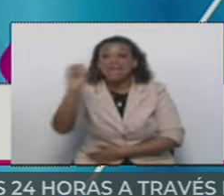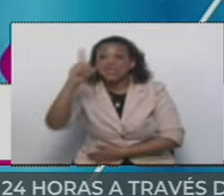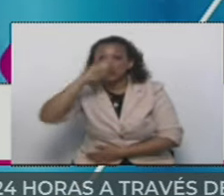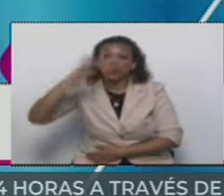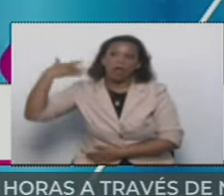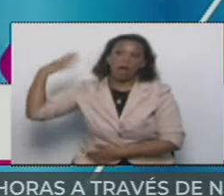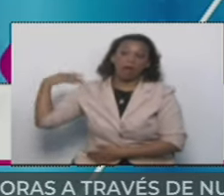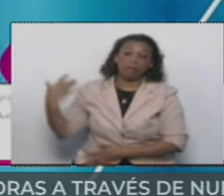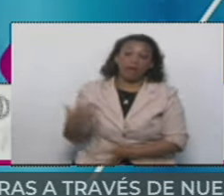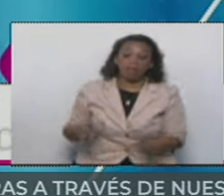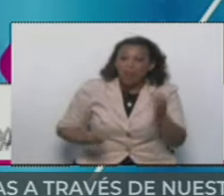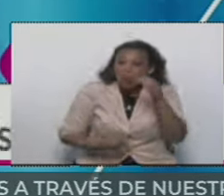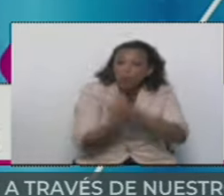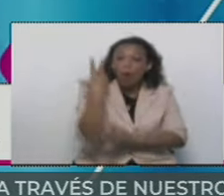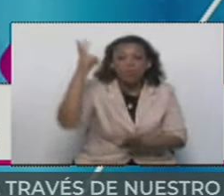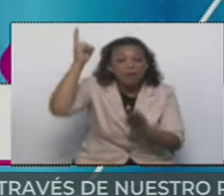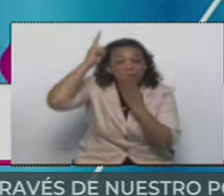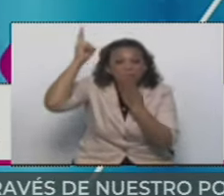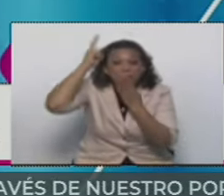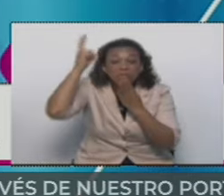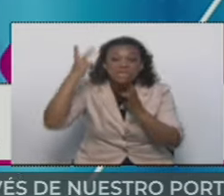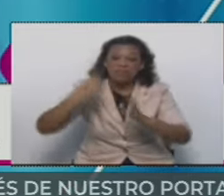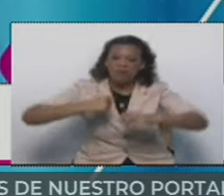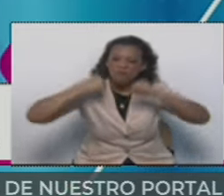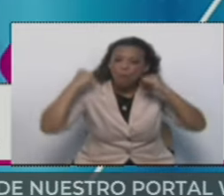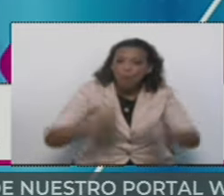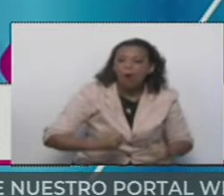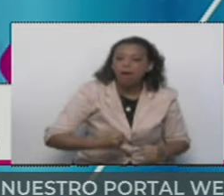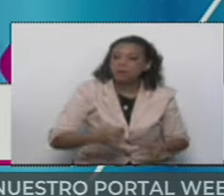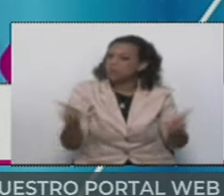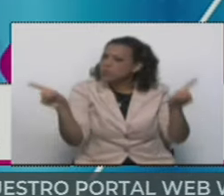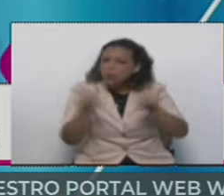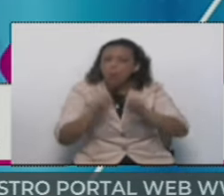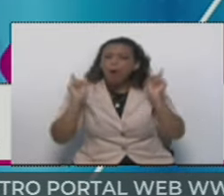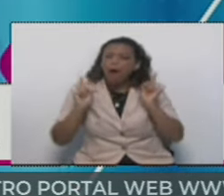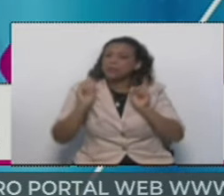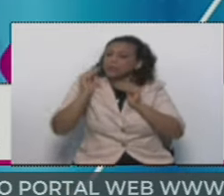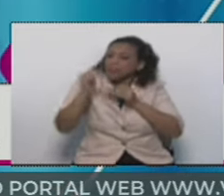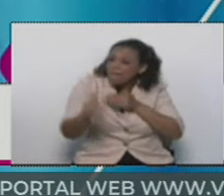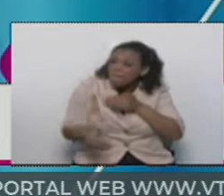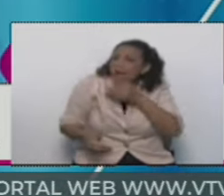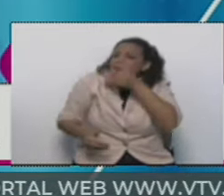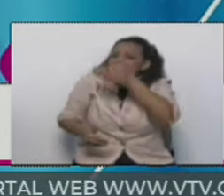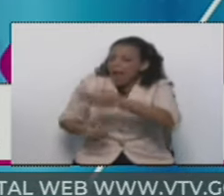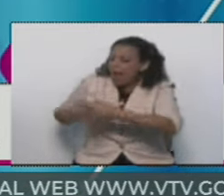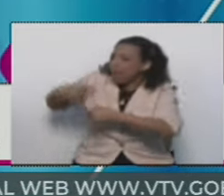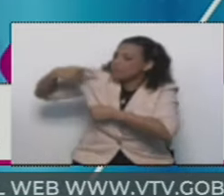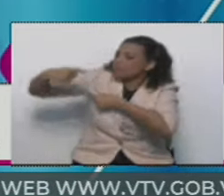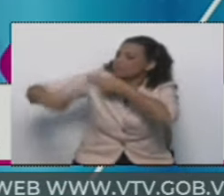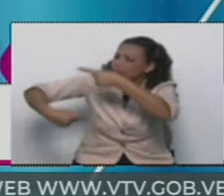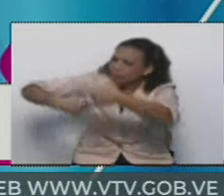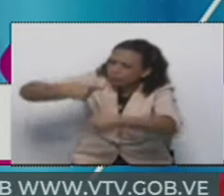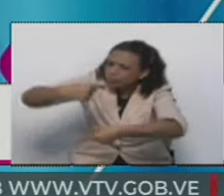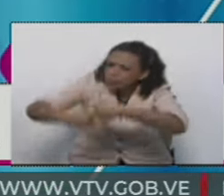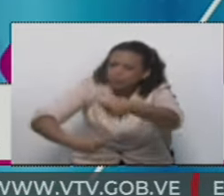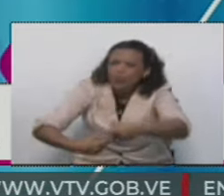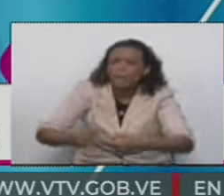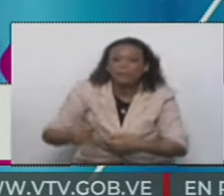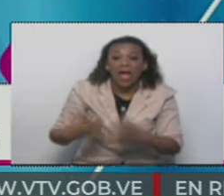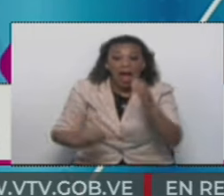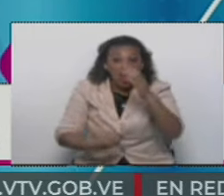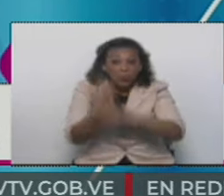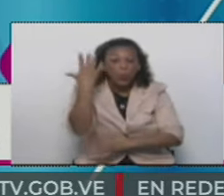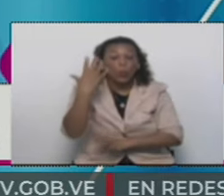pueblos originarios resistieron con valor, bueno, y esa herencia nos impulsa cada día más a construir